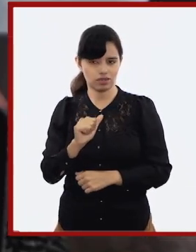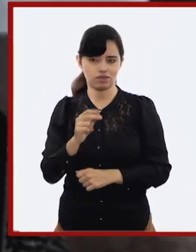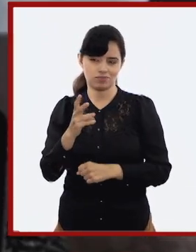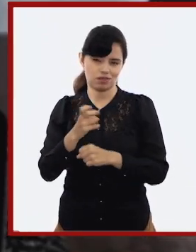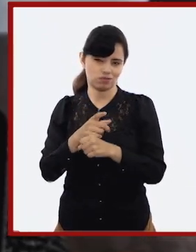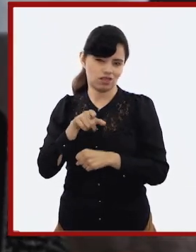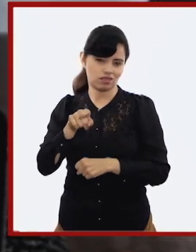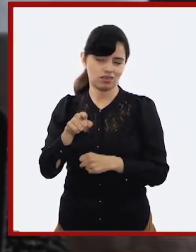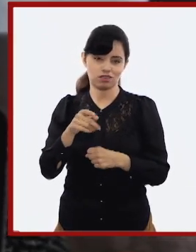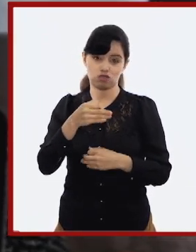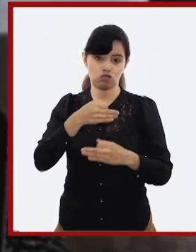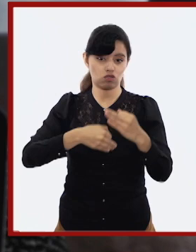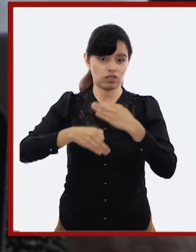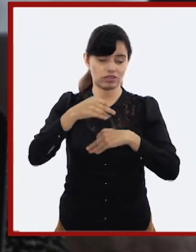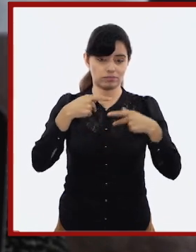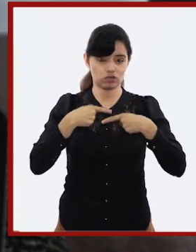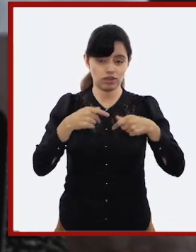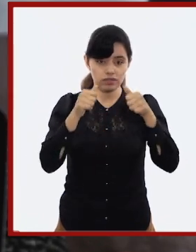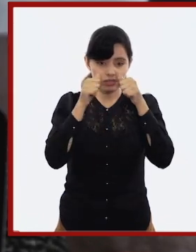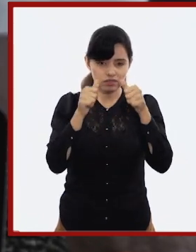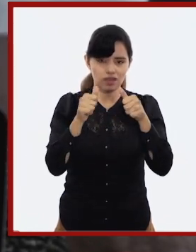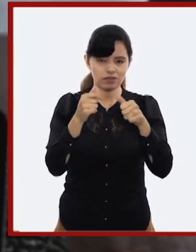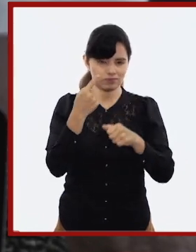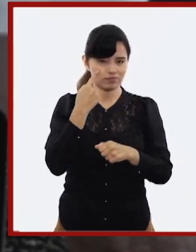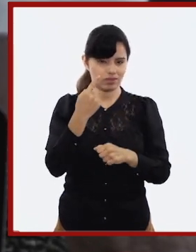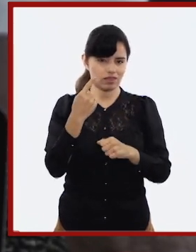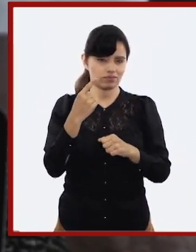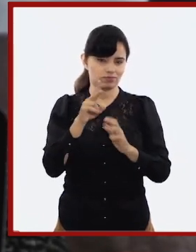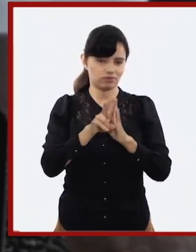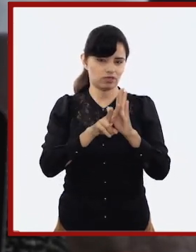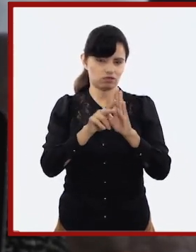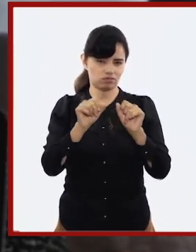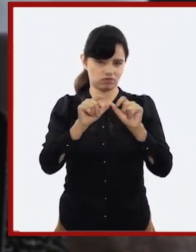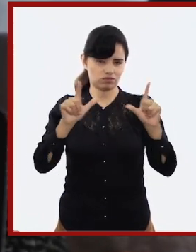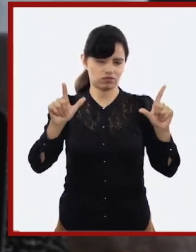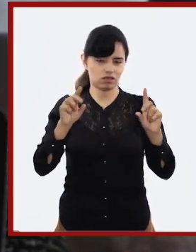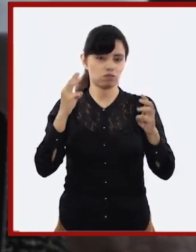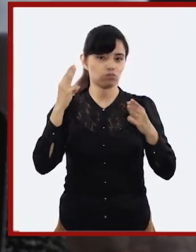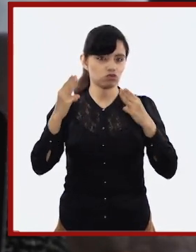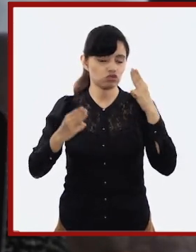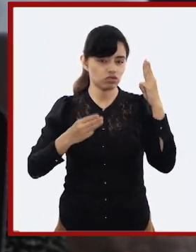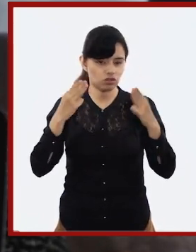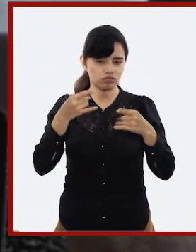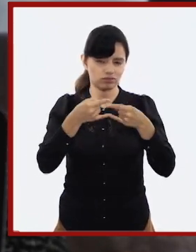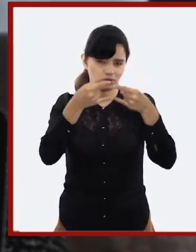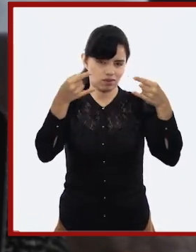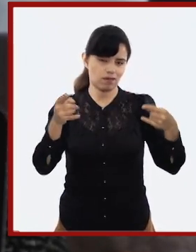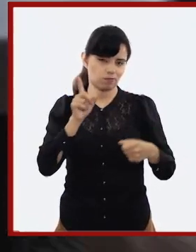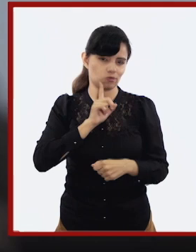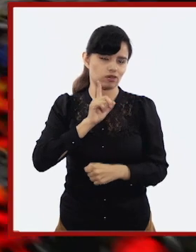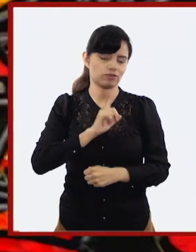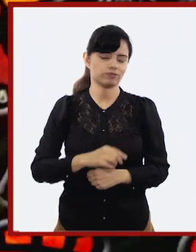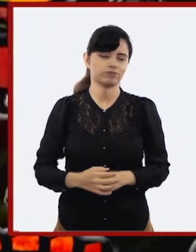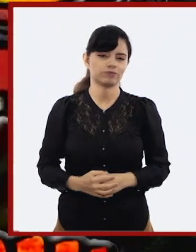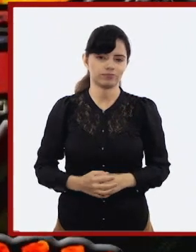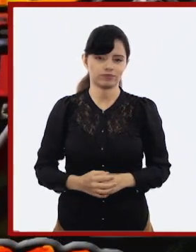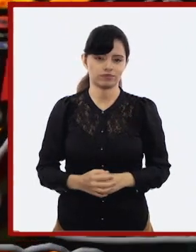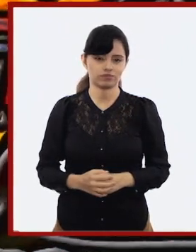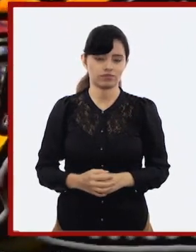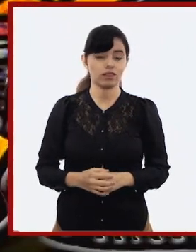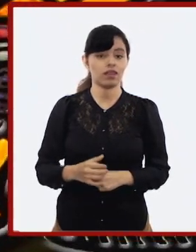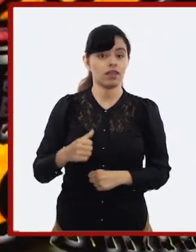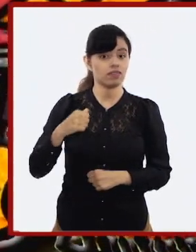a todas las personas que nos ven a ver la siguiente cápsula del museo con información de la historia de las mujeres. Los